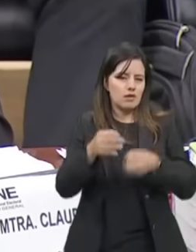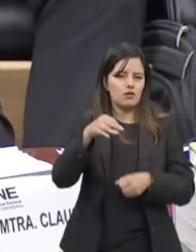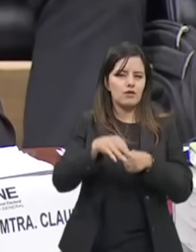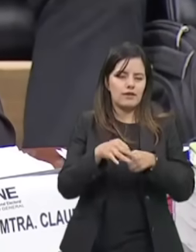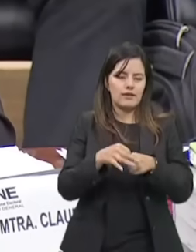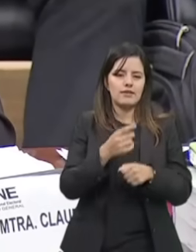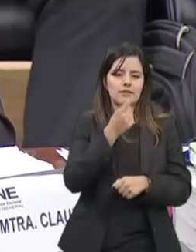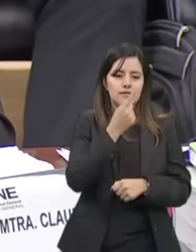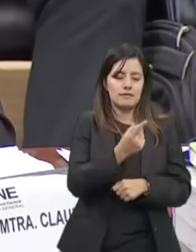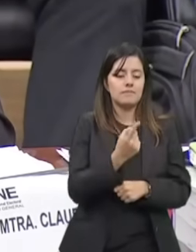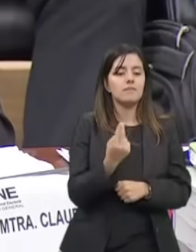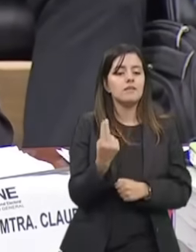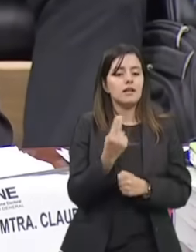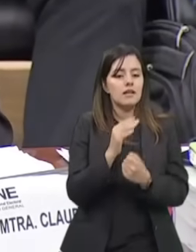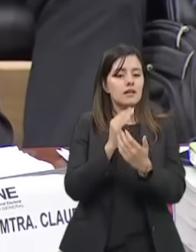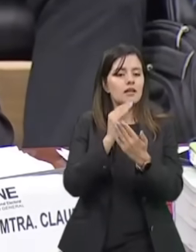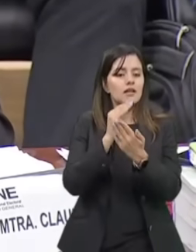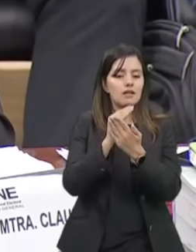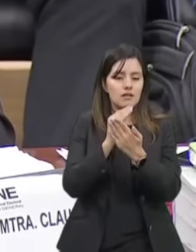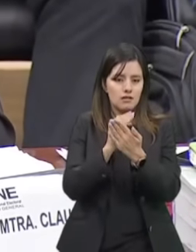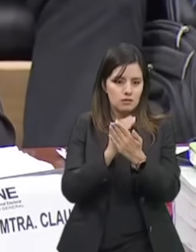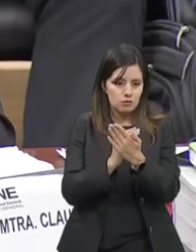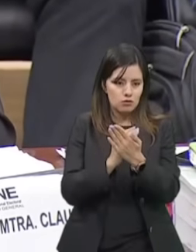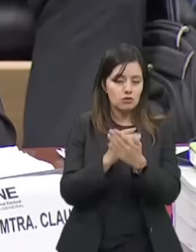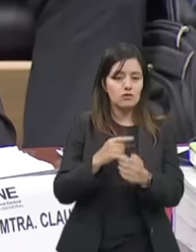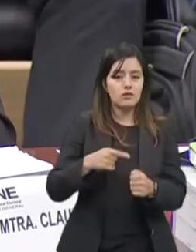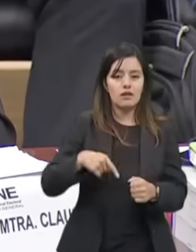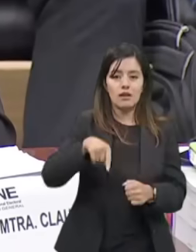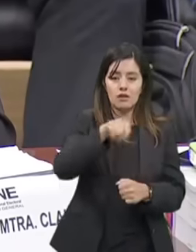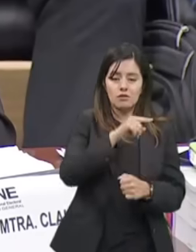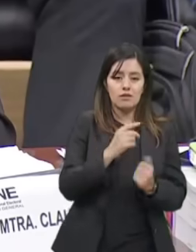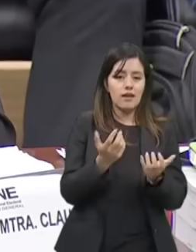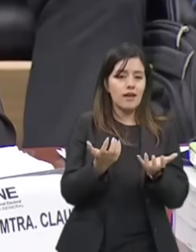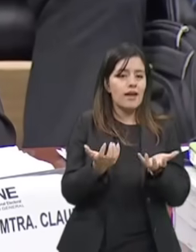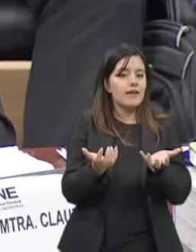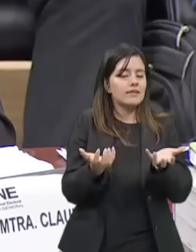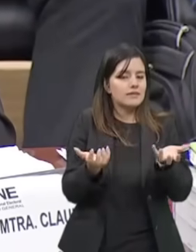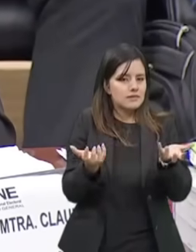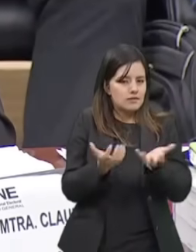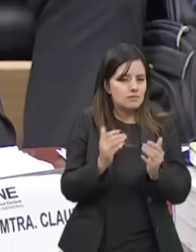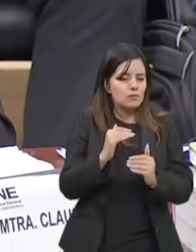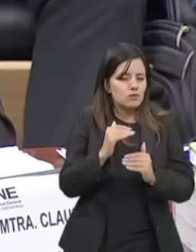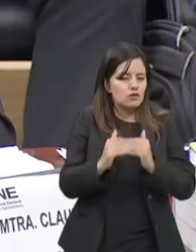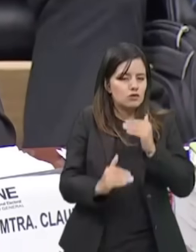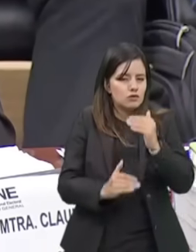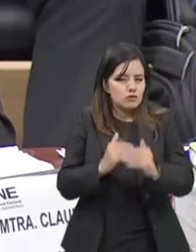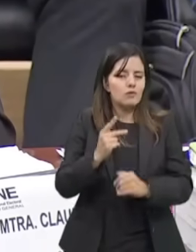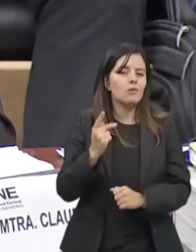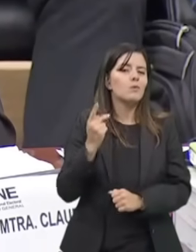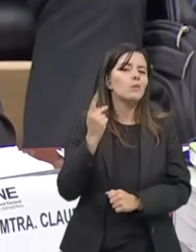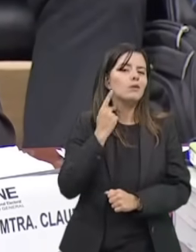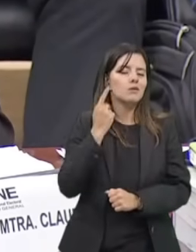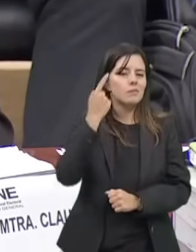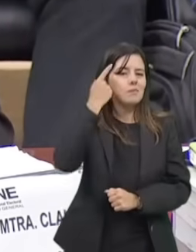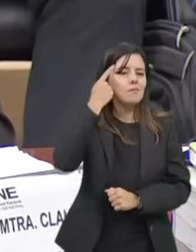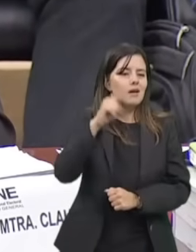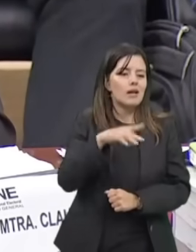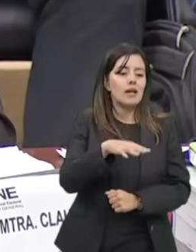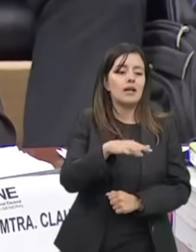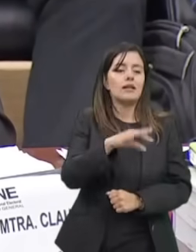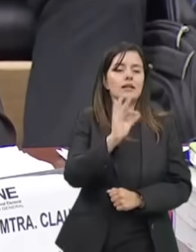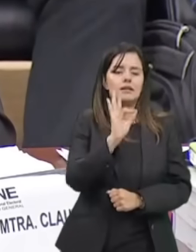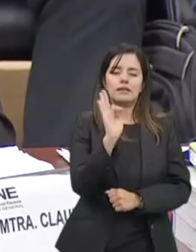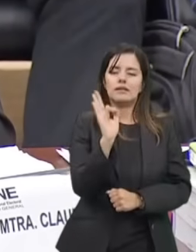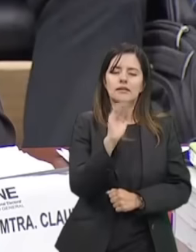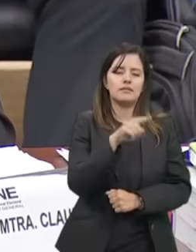emitir lineamientos que eviten que los actos que se realicen como parte del proceso político para definir a quienes